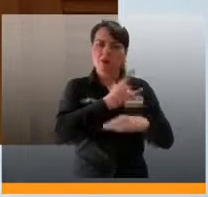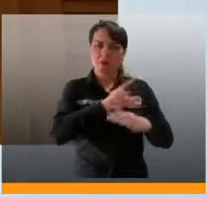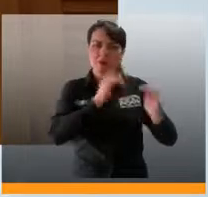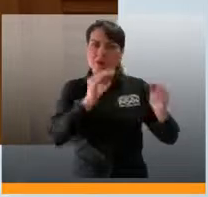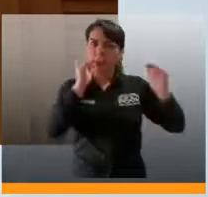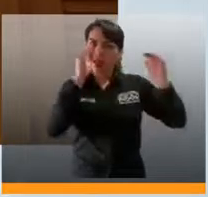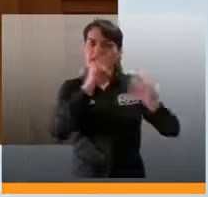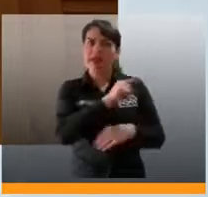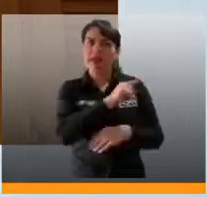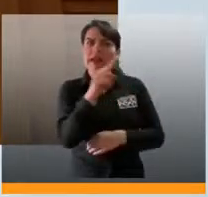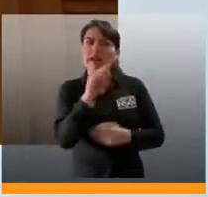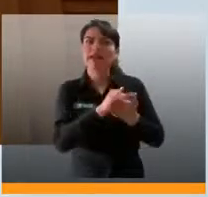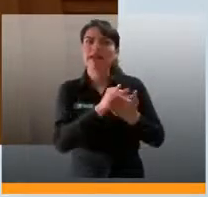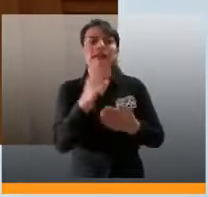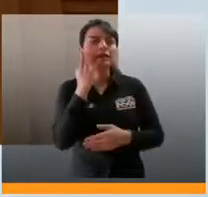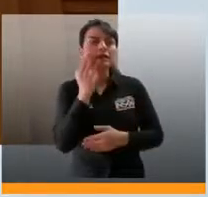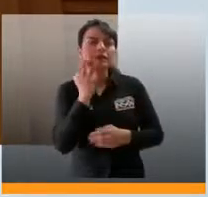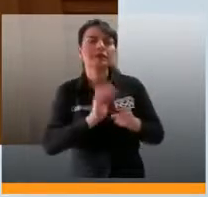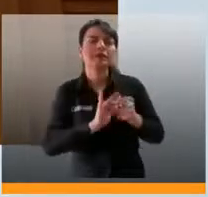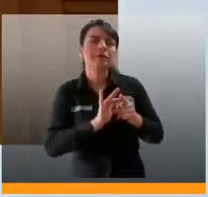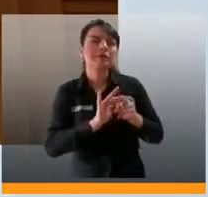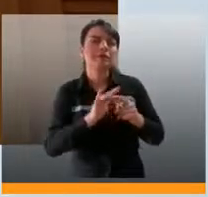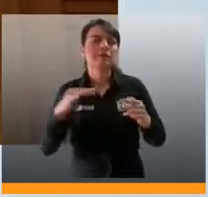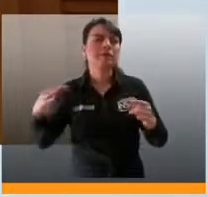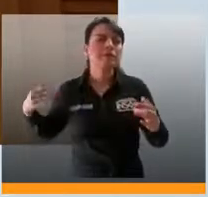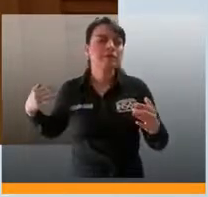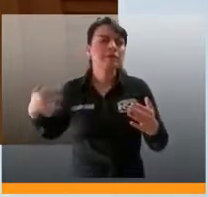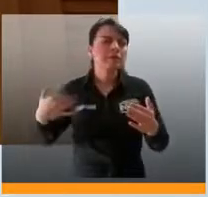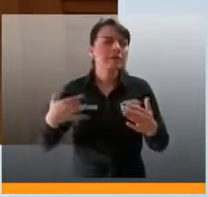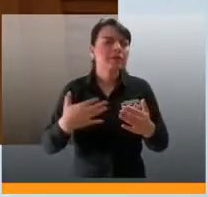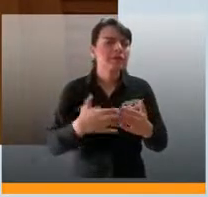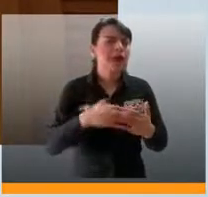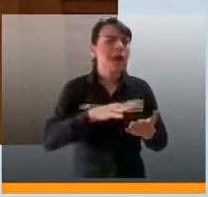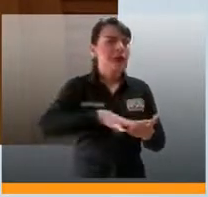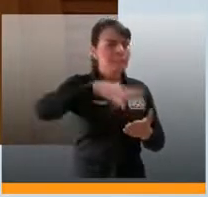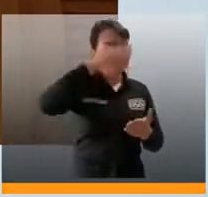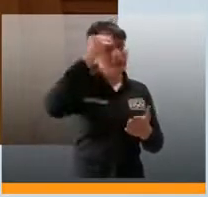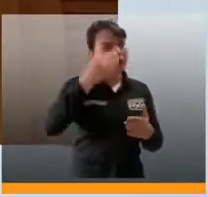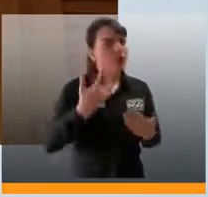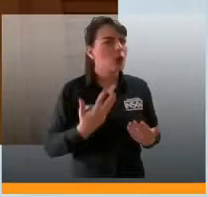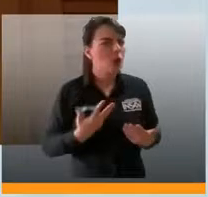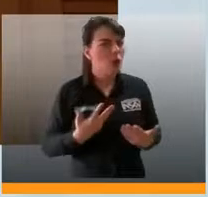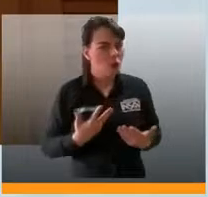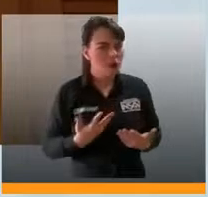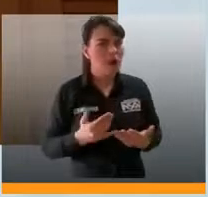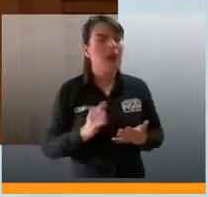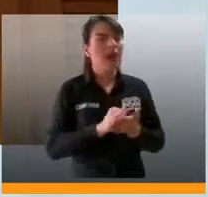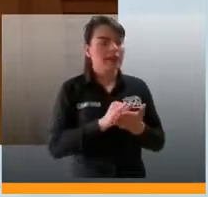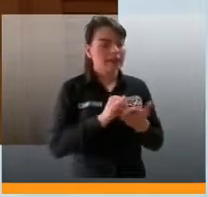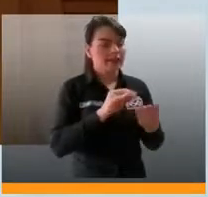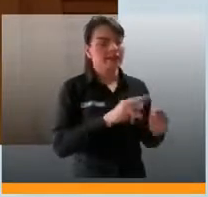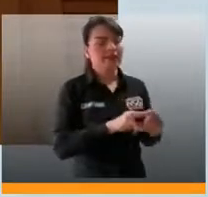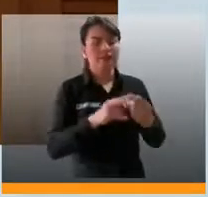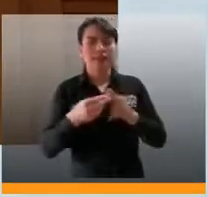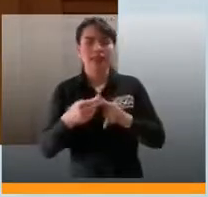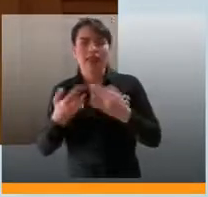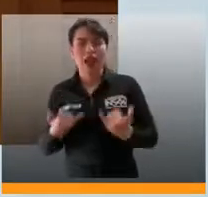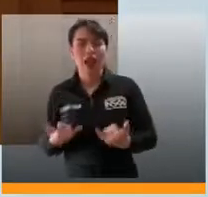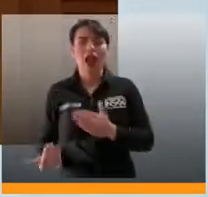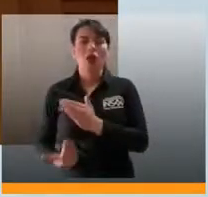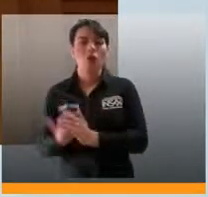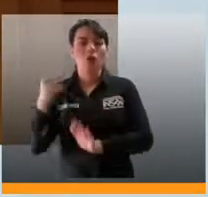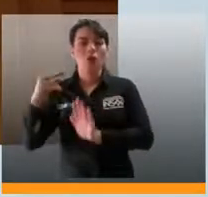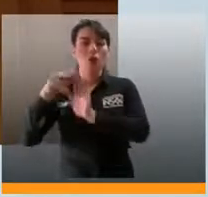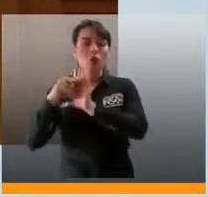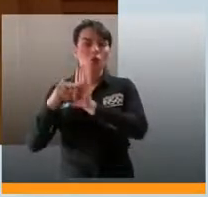los resultados de aprendizaje y cómo esta nueva normatividad